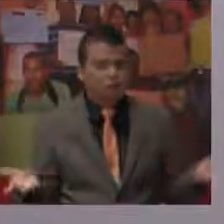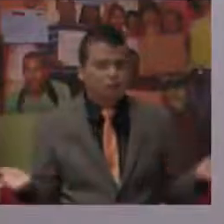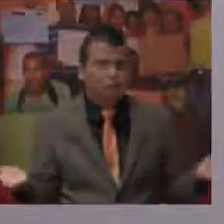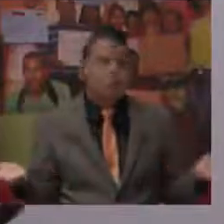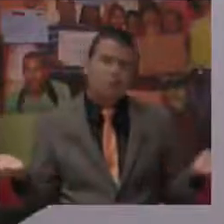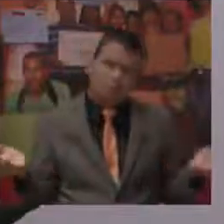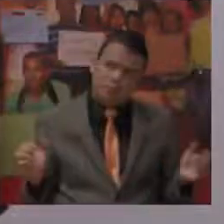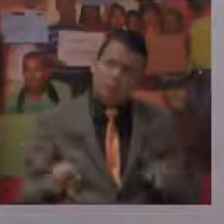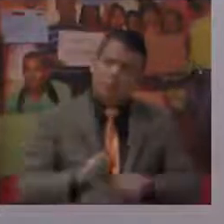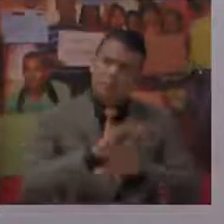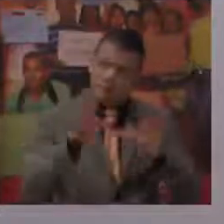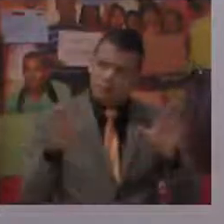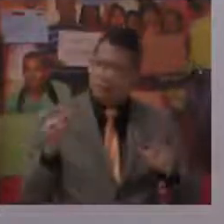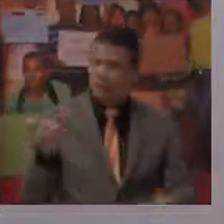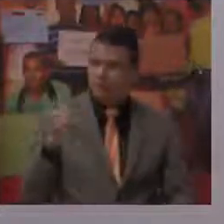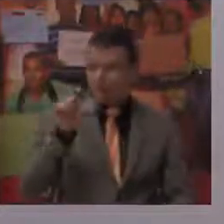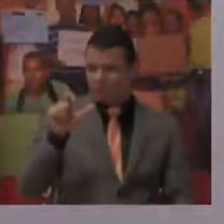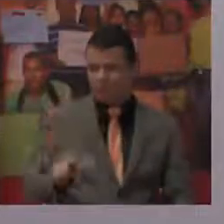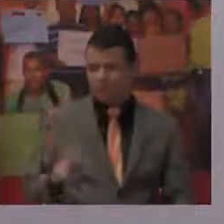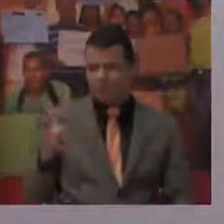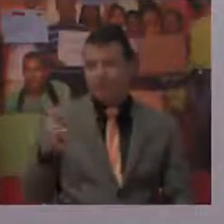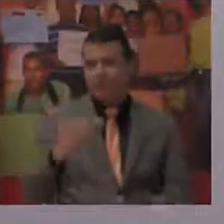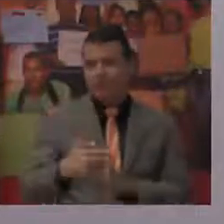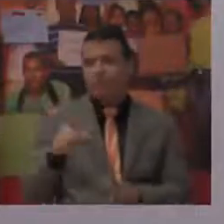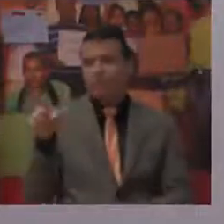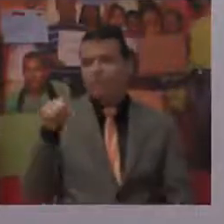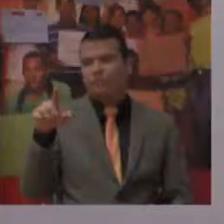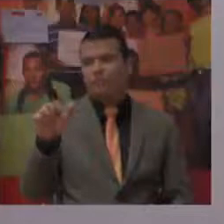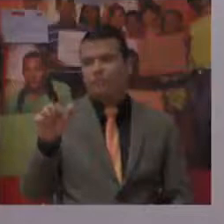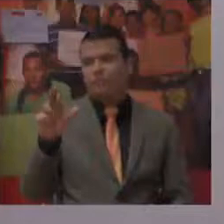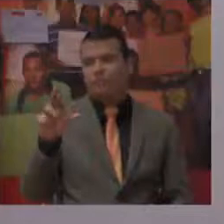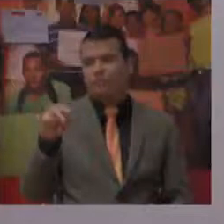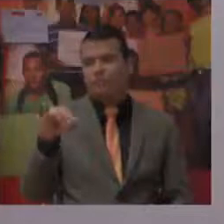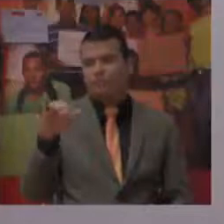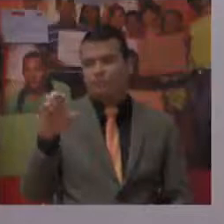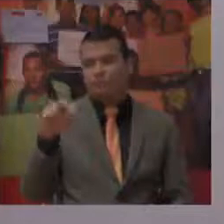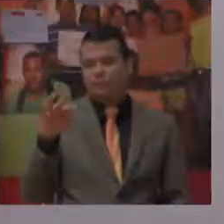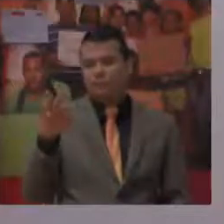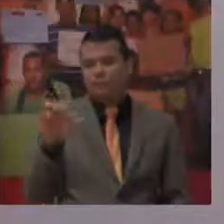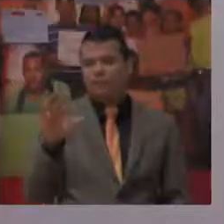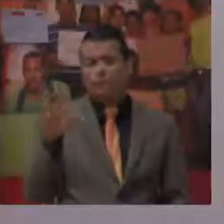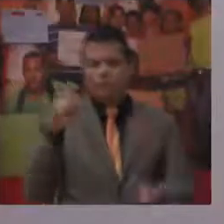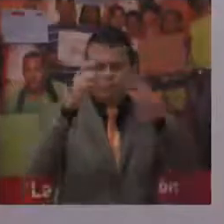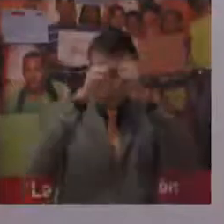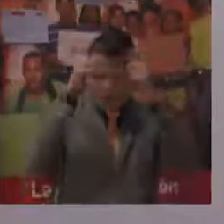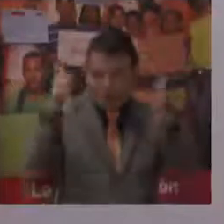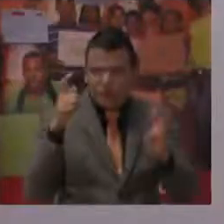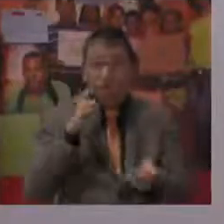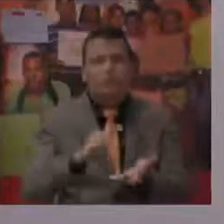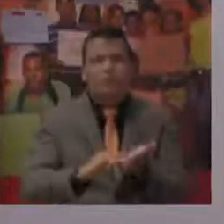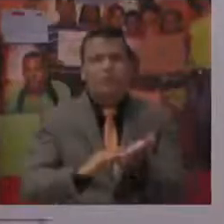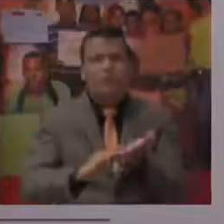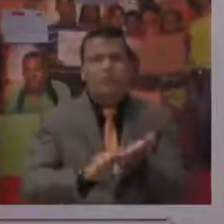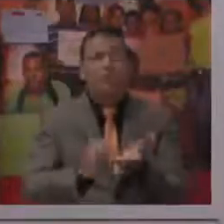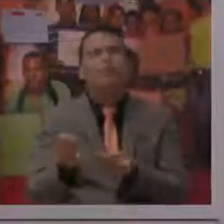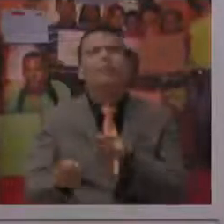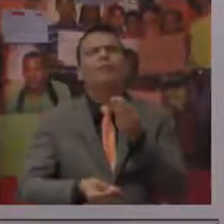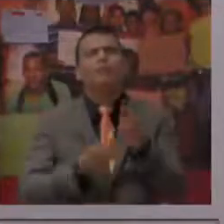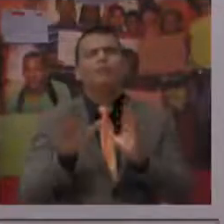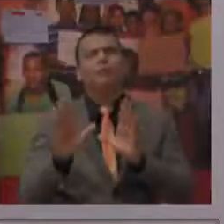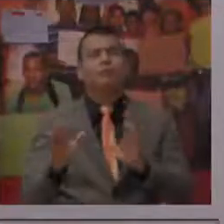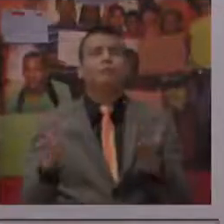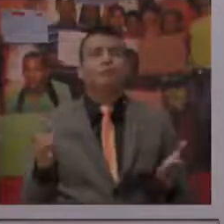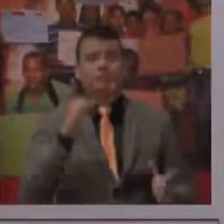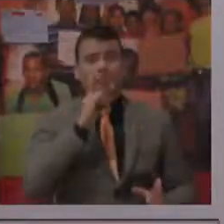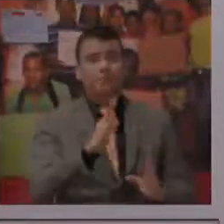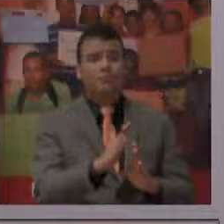Claro, ante la pregunta del doctor Sarmiento, ¿qué medidas debe tomar el Estado colombiano frente a esta problemática? La